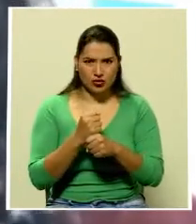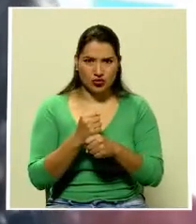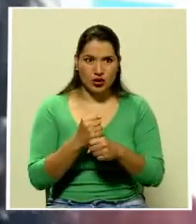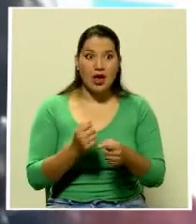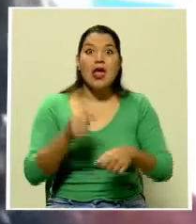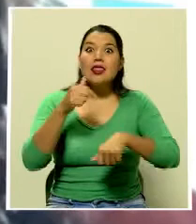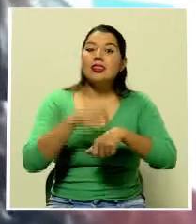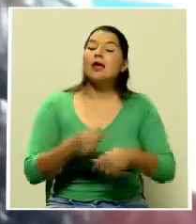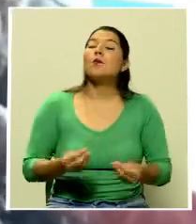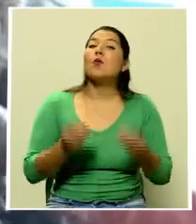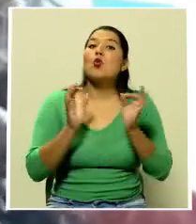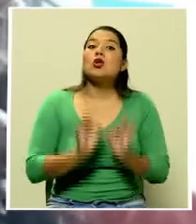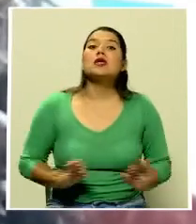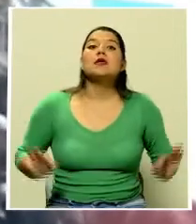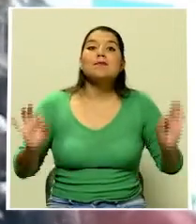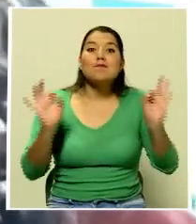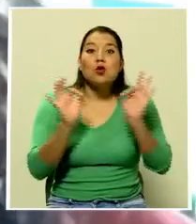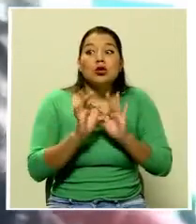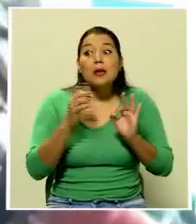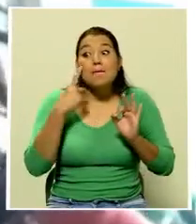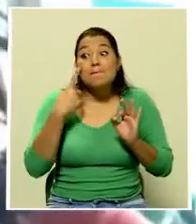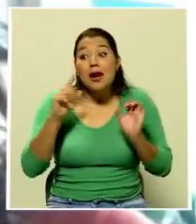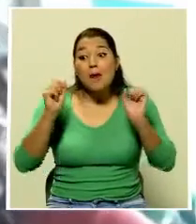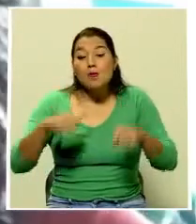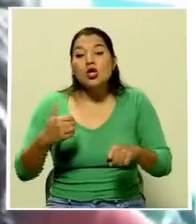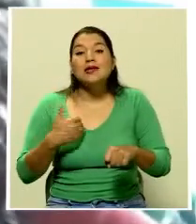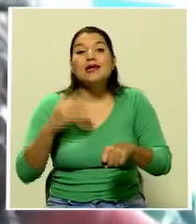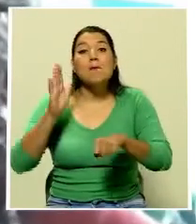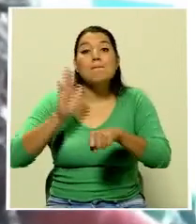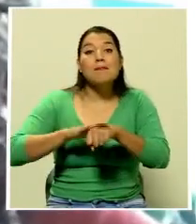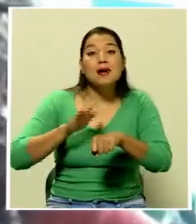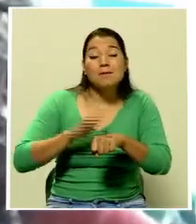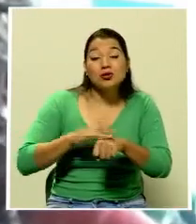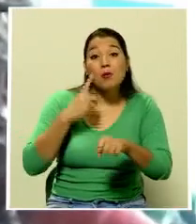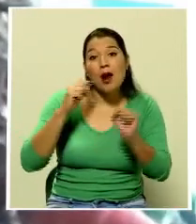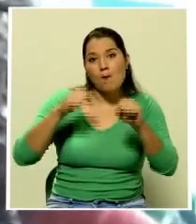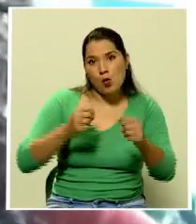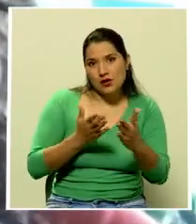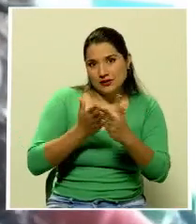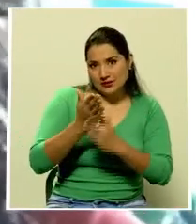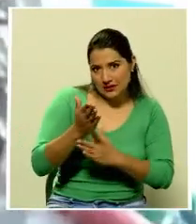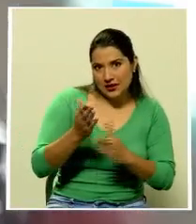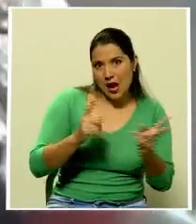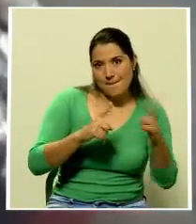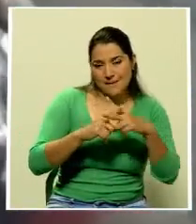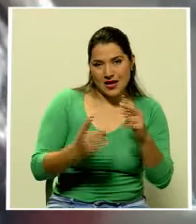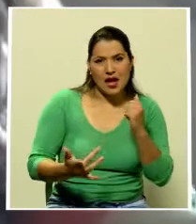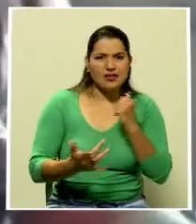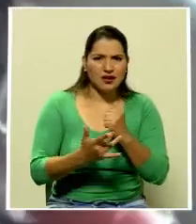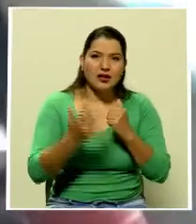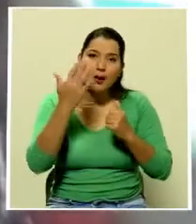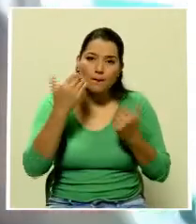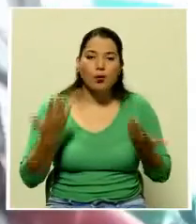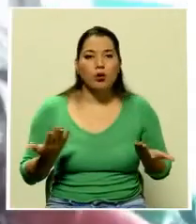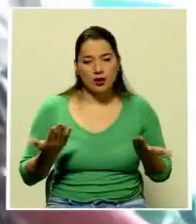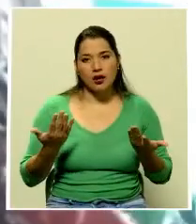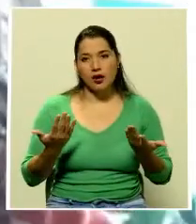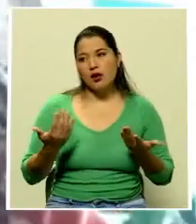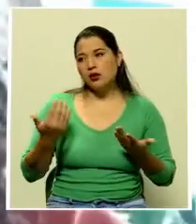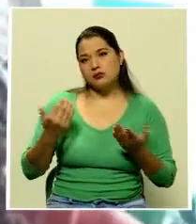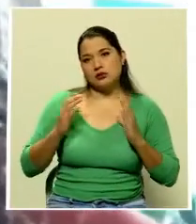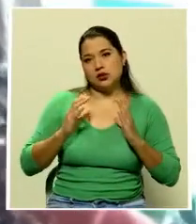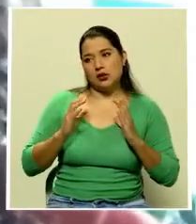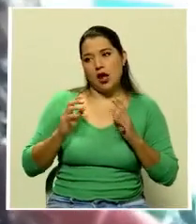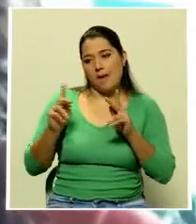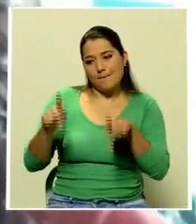para acceder, digamos, a este tipo de técnica, ¿verdad? Porque claramente tenemos un reloj biológico que es